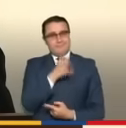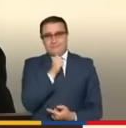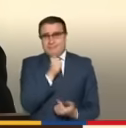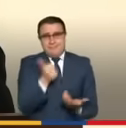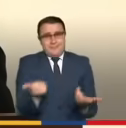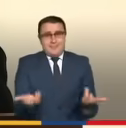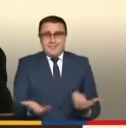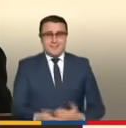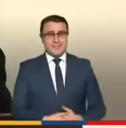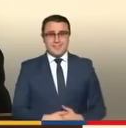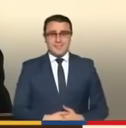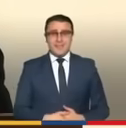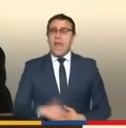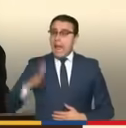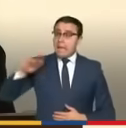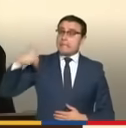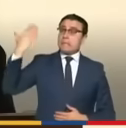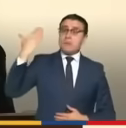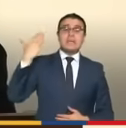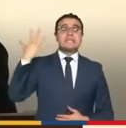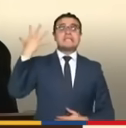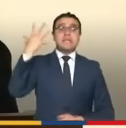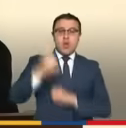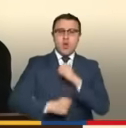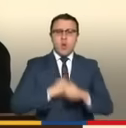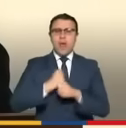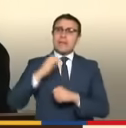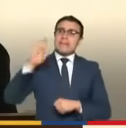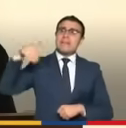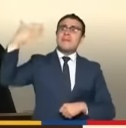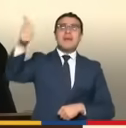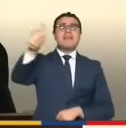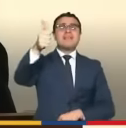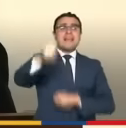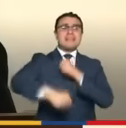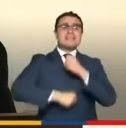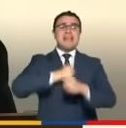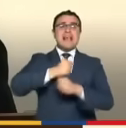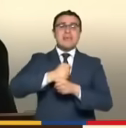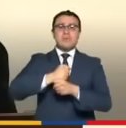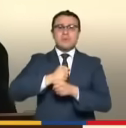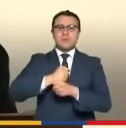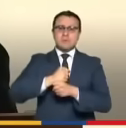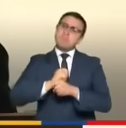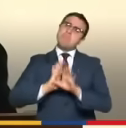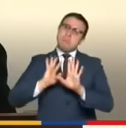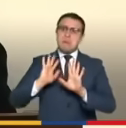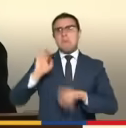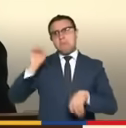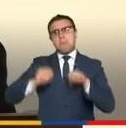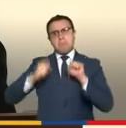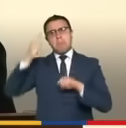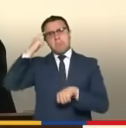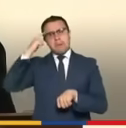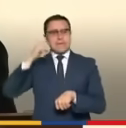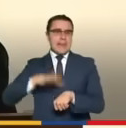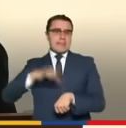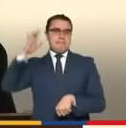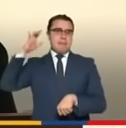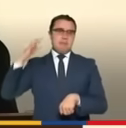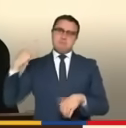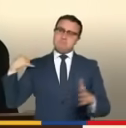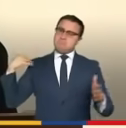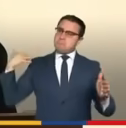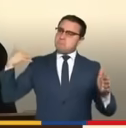decirlo 5 años después, quizás 1 década después todavía era demasiado temprano. Habían cosas que había